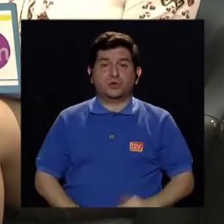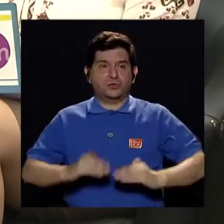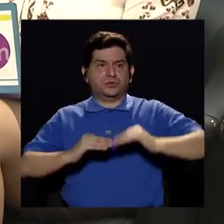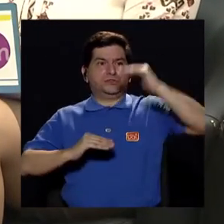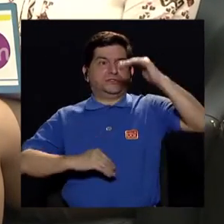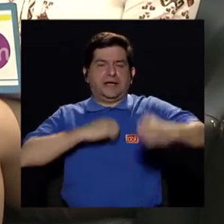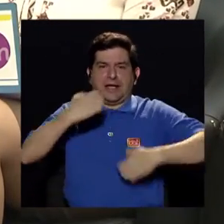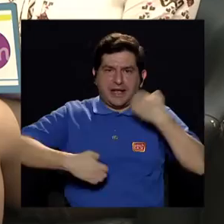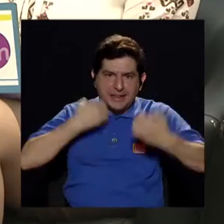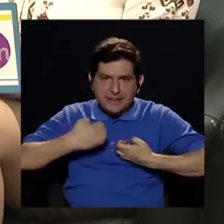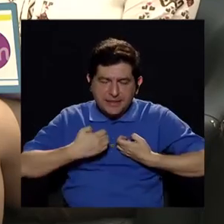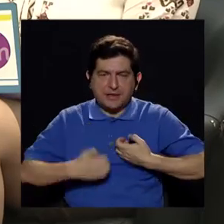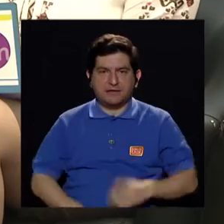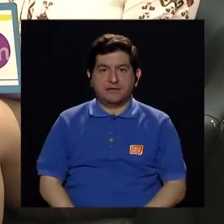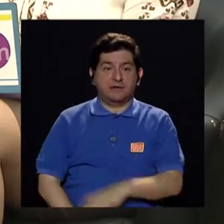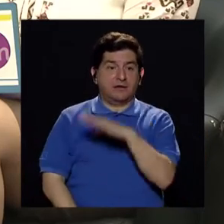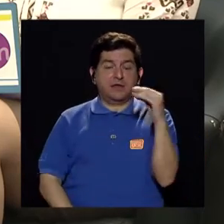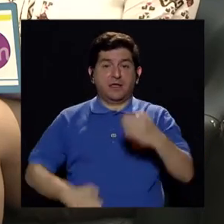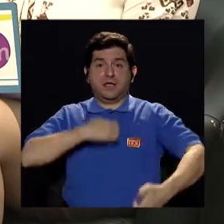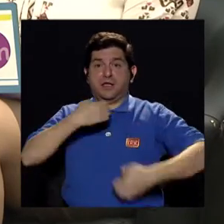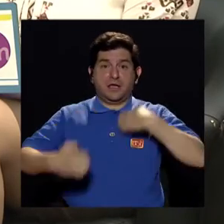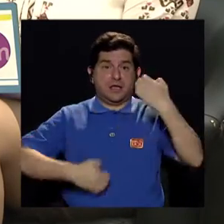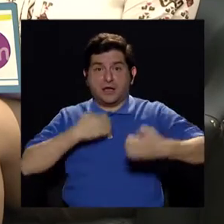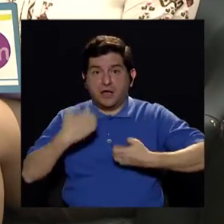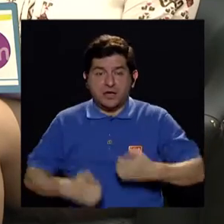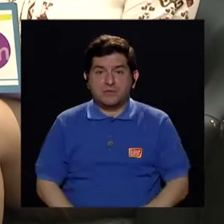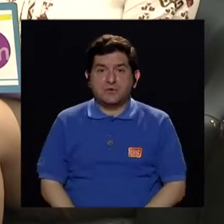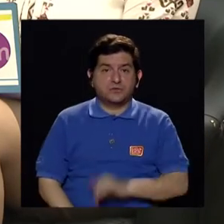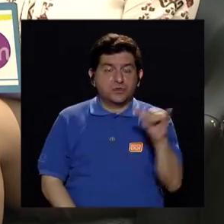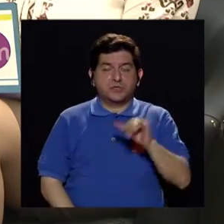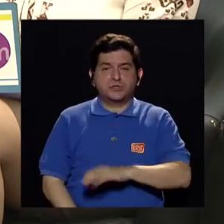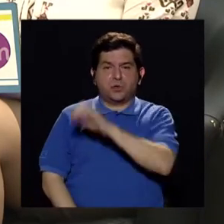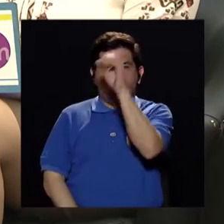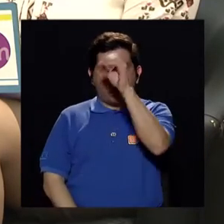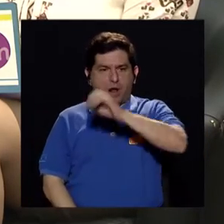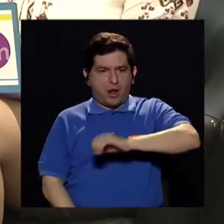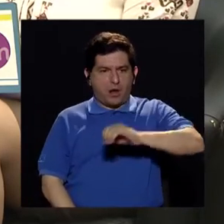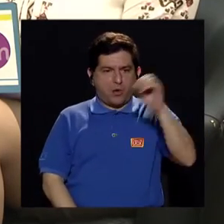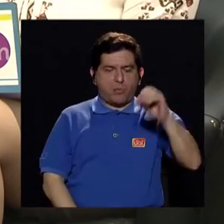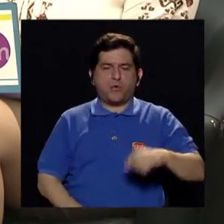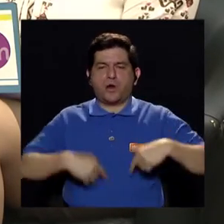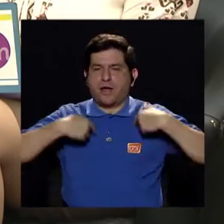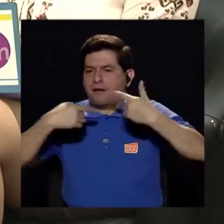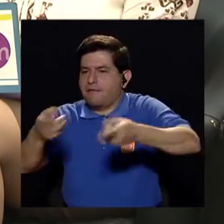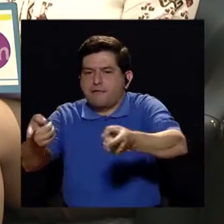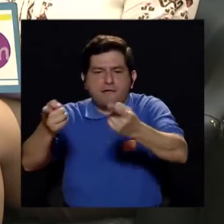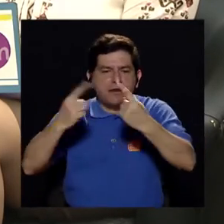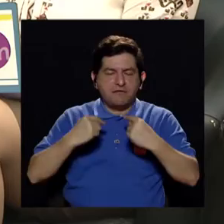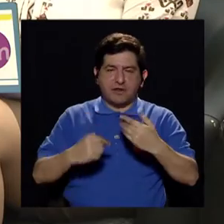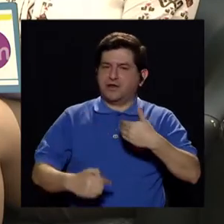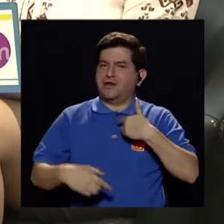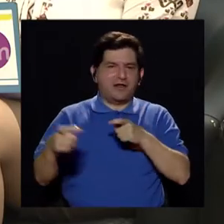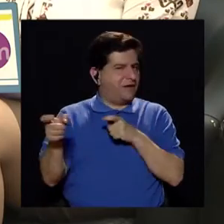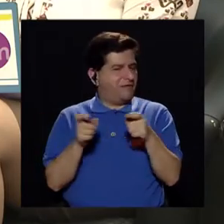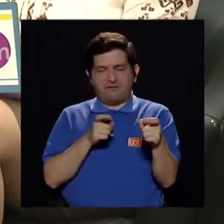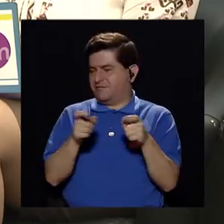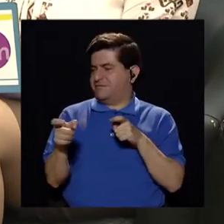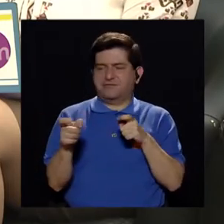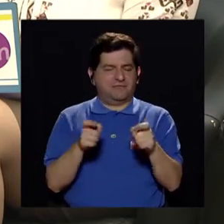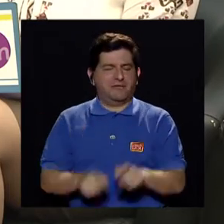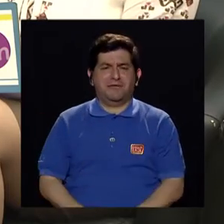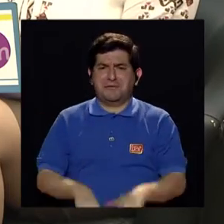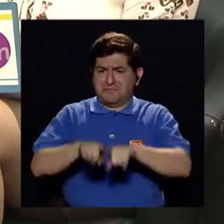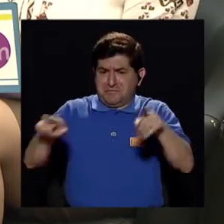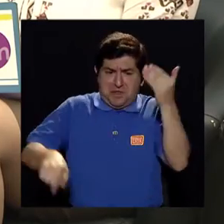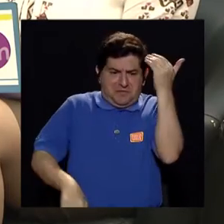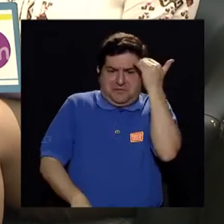emocionales y las emociones nos están llevando como las olas del mar para un lado y para otro y no tenemos ese control de ellas y